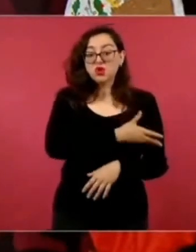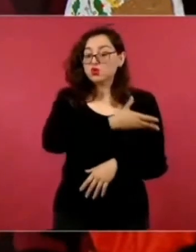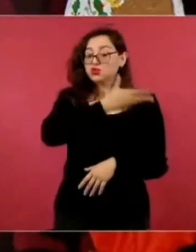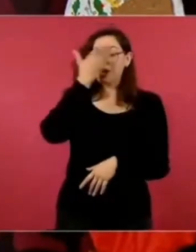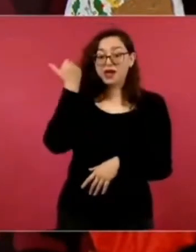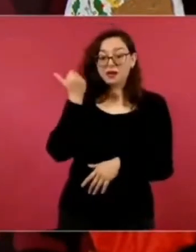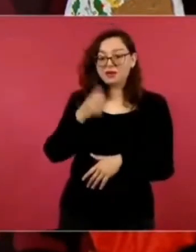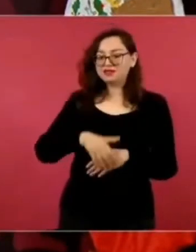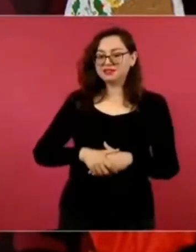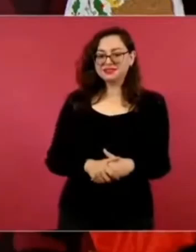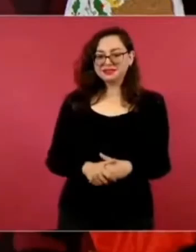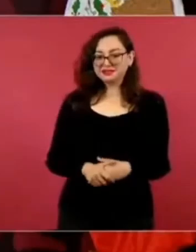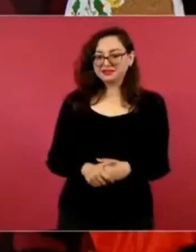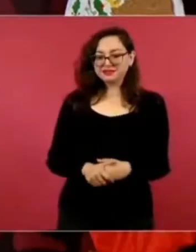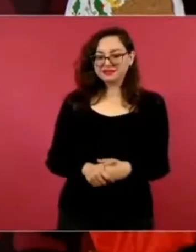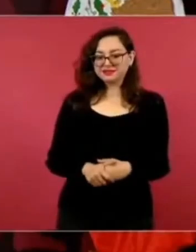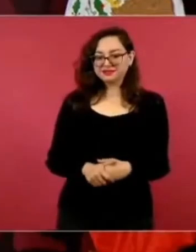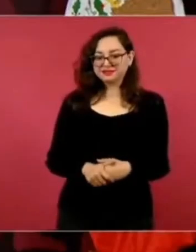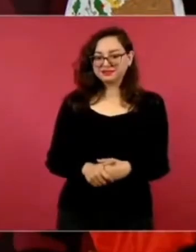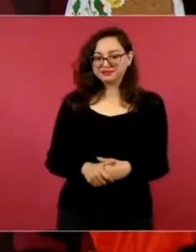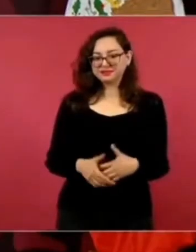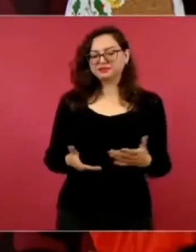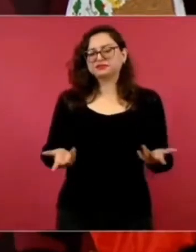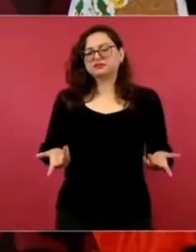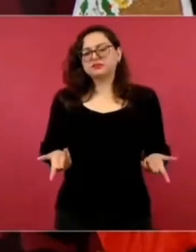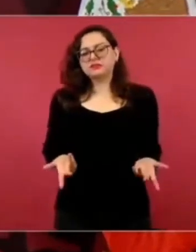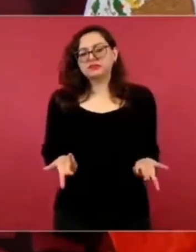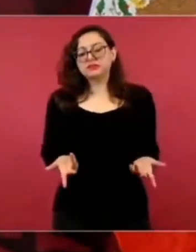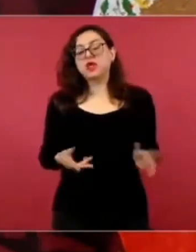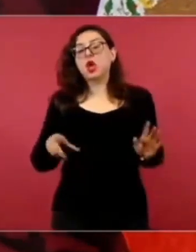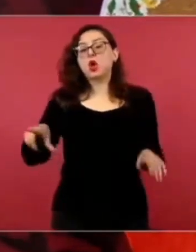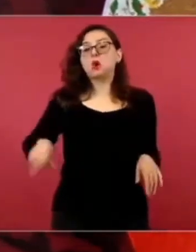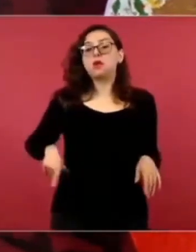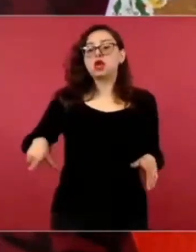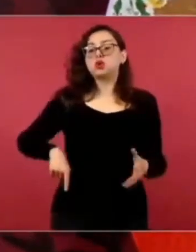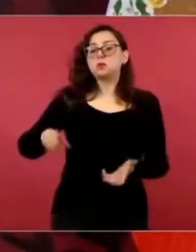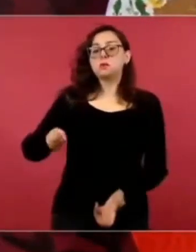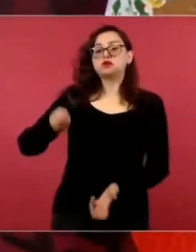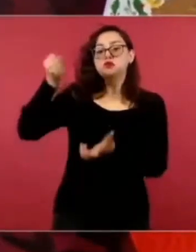porque se decía el presupuesto del gobierno.